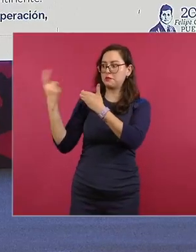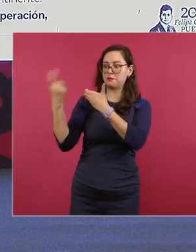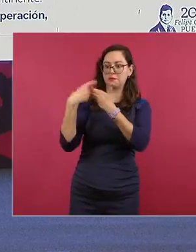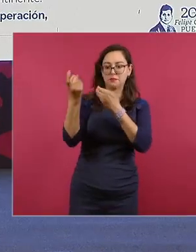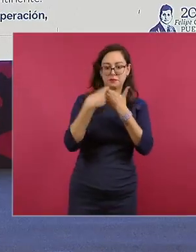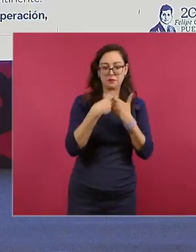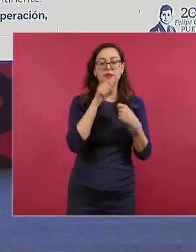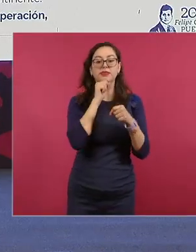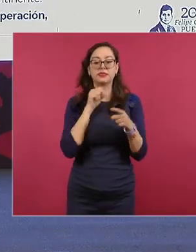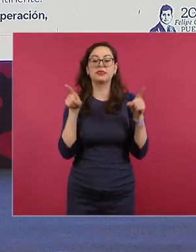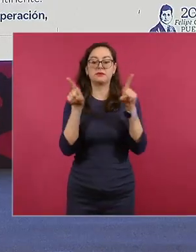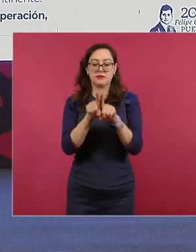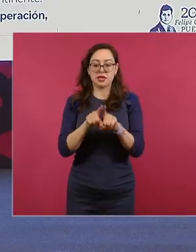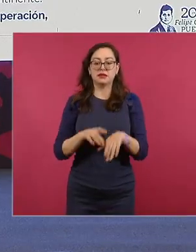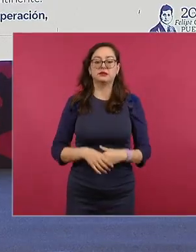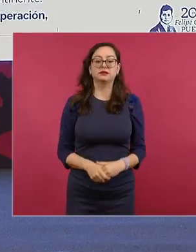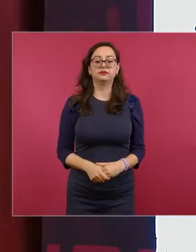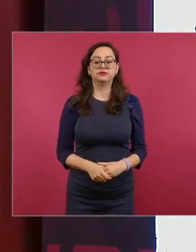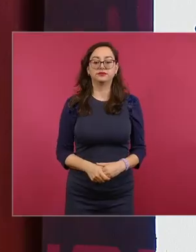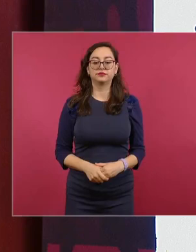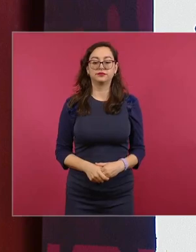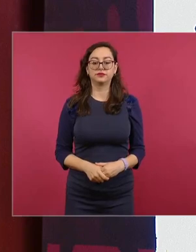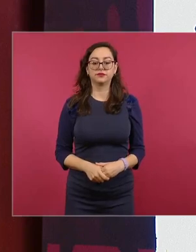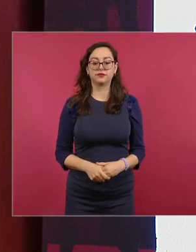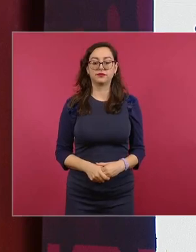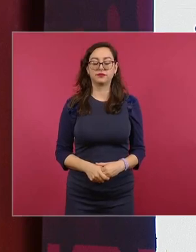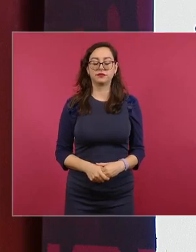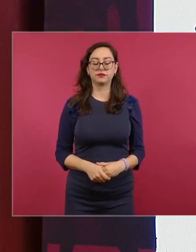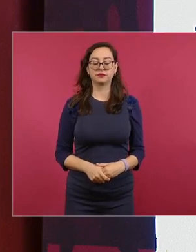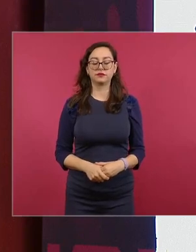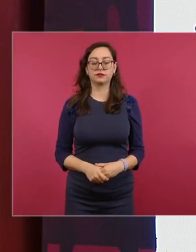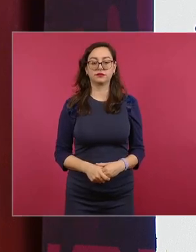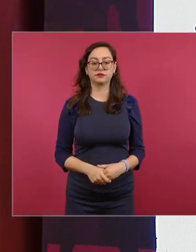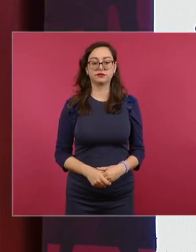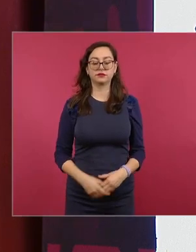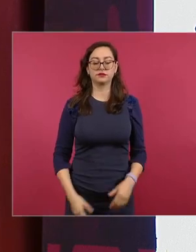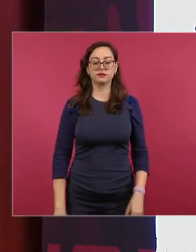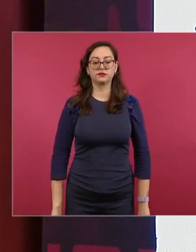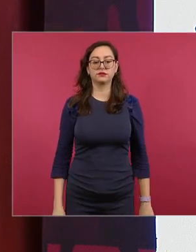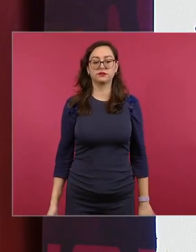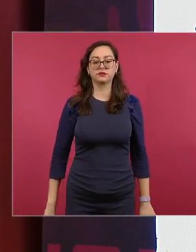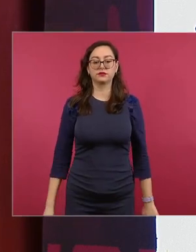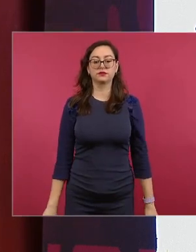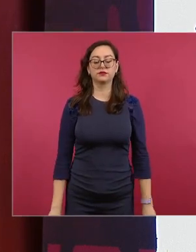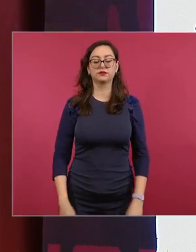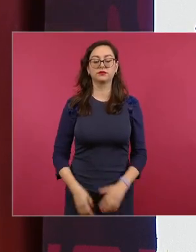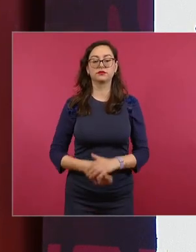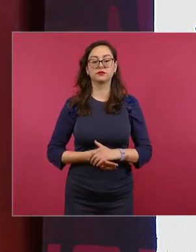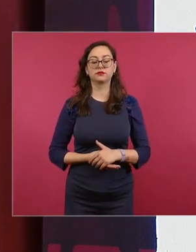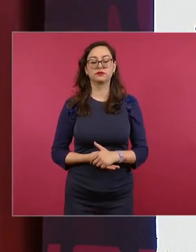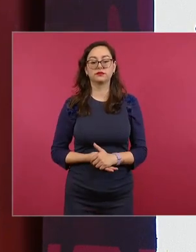Que se amplíe. Además, hay una realidad. ¿Sí?